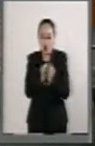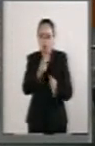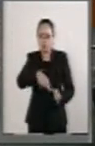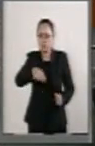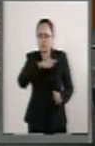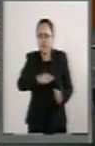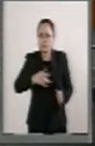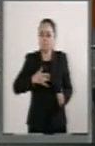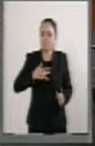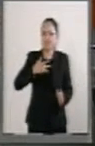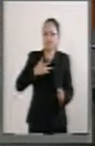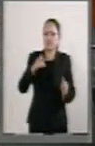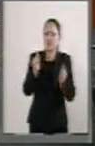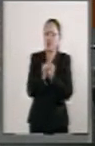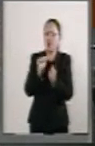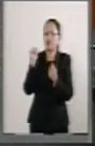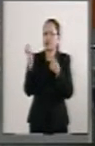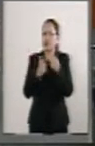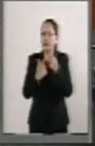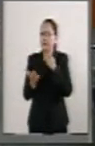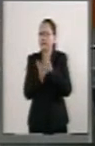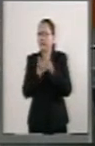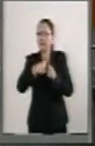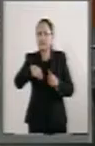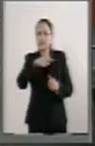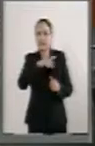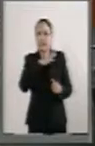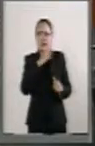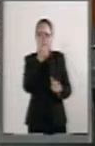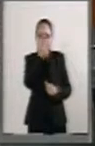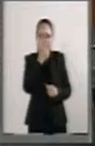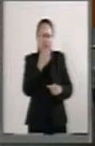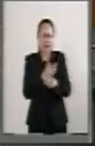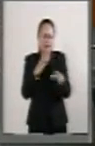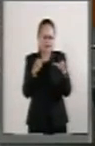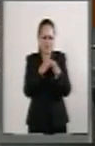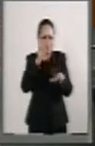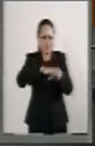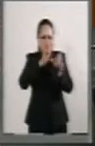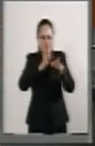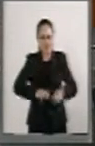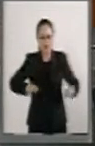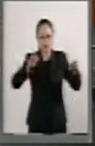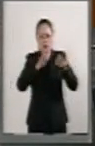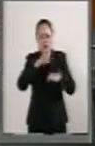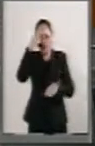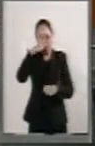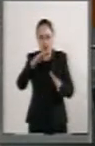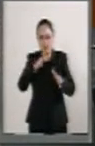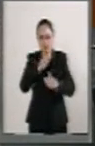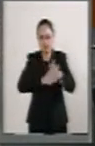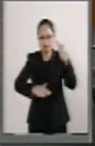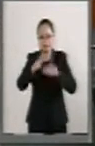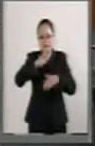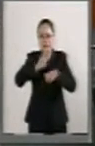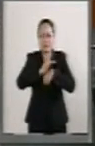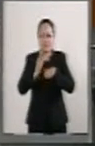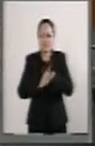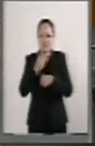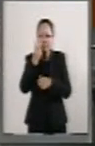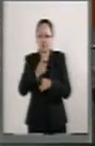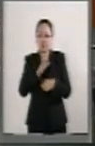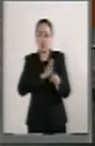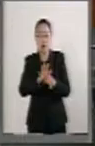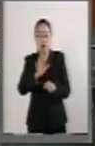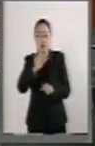las exigencias de la dinámica de una de las secretarías fundamentales y torales para el desarrollo del país, como es la Zagarpa.